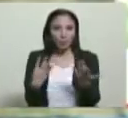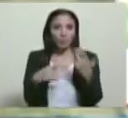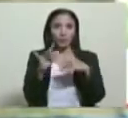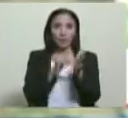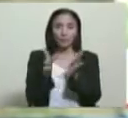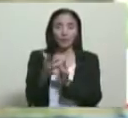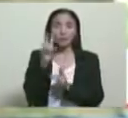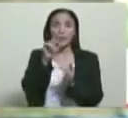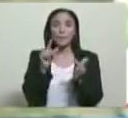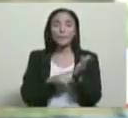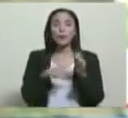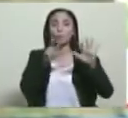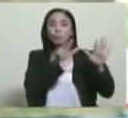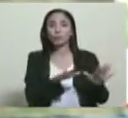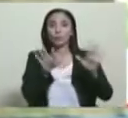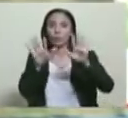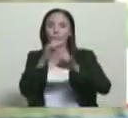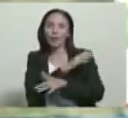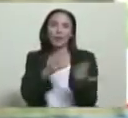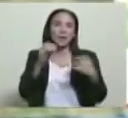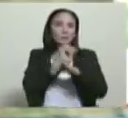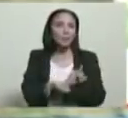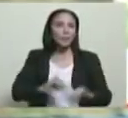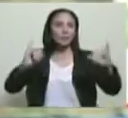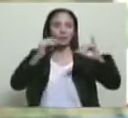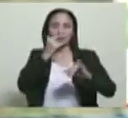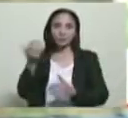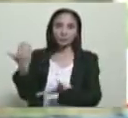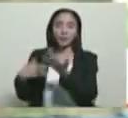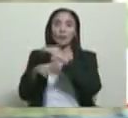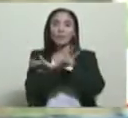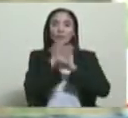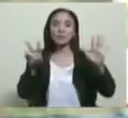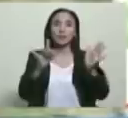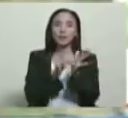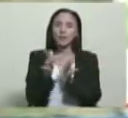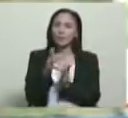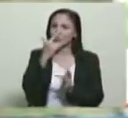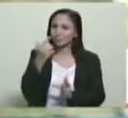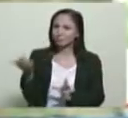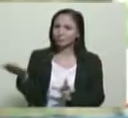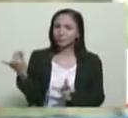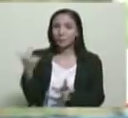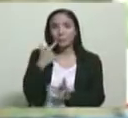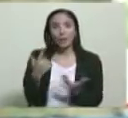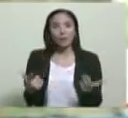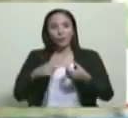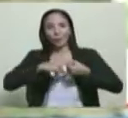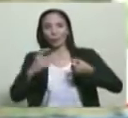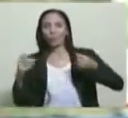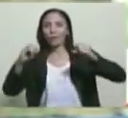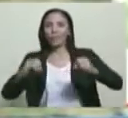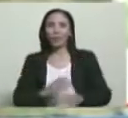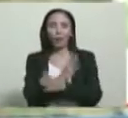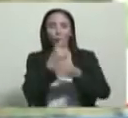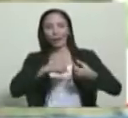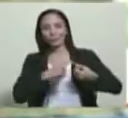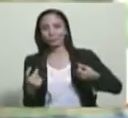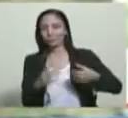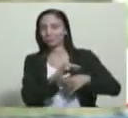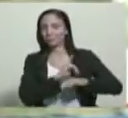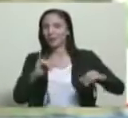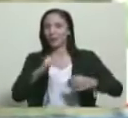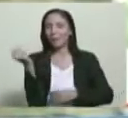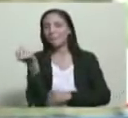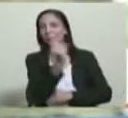independencia nacional. Pero también 27 de abril, cuando Venezuela formalizaba su salida definitiva de la Organización de Estados